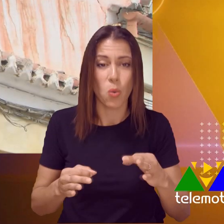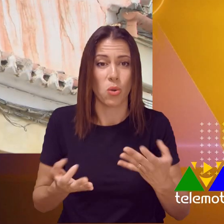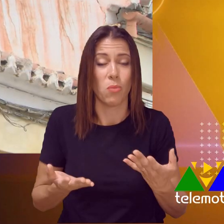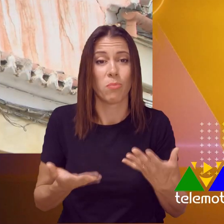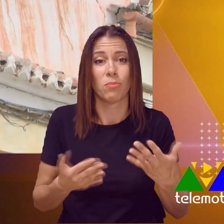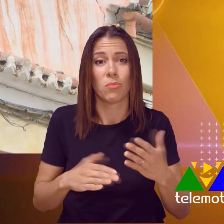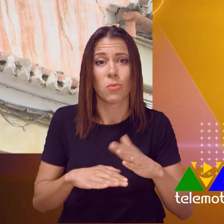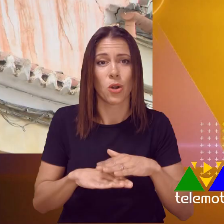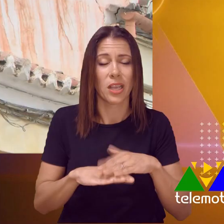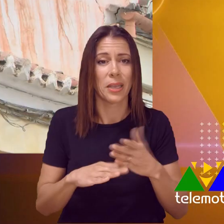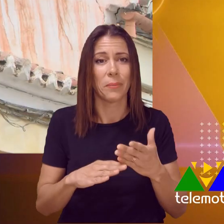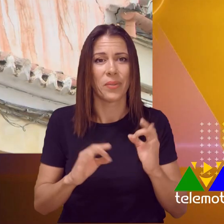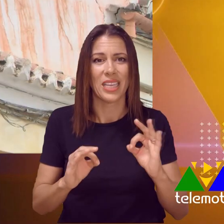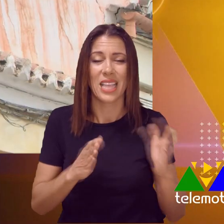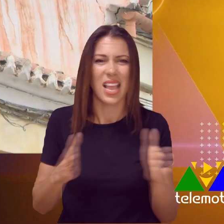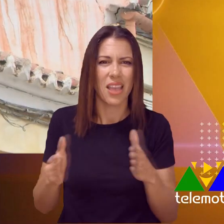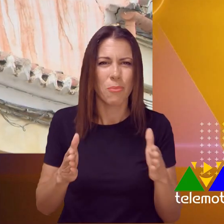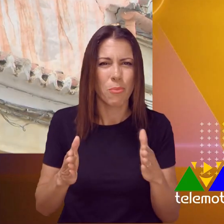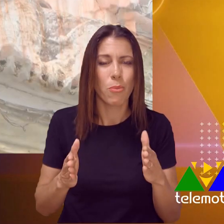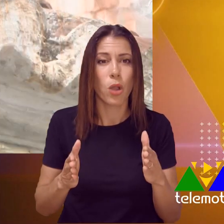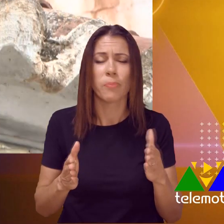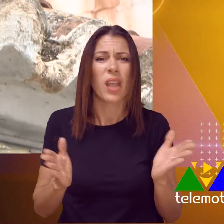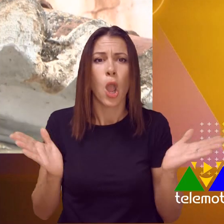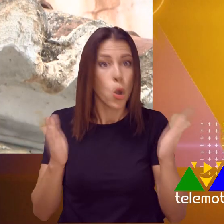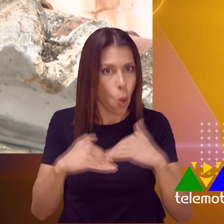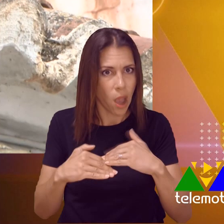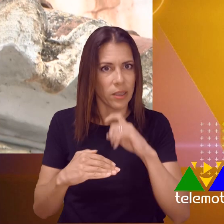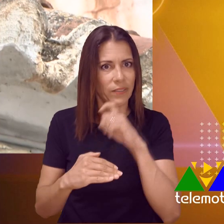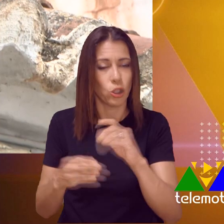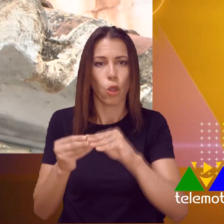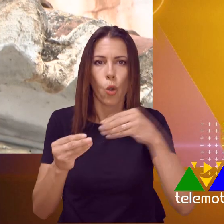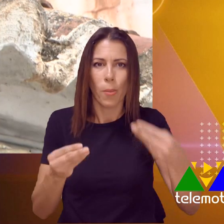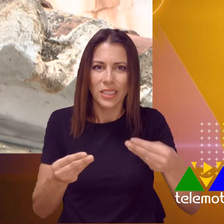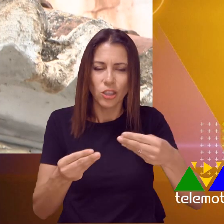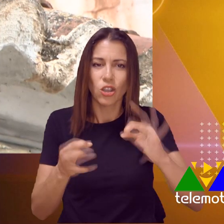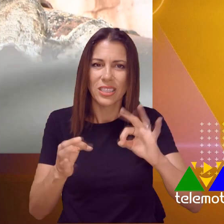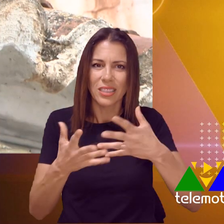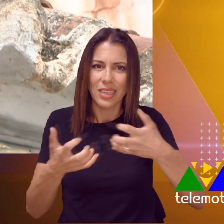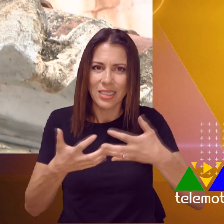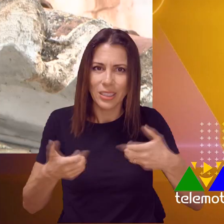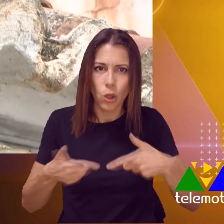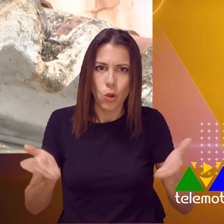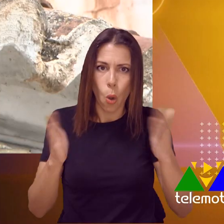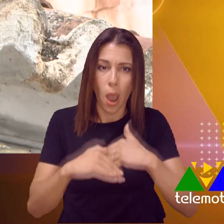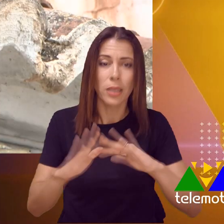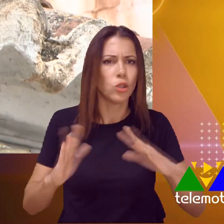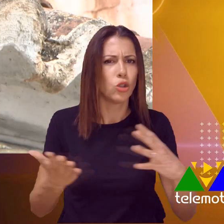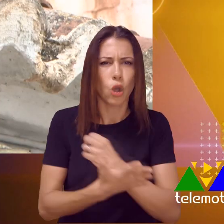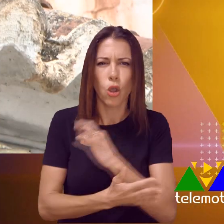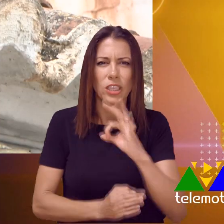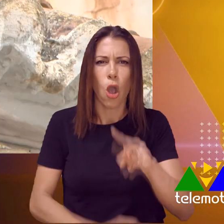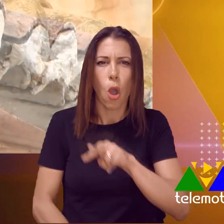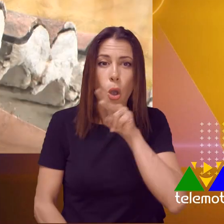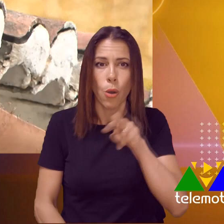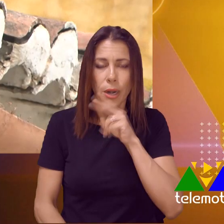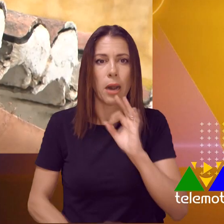trascendencia en la época. No hay ningún documento escrito, es todo oral, toda historia oral, pero